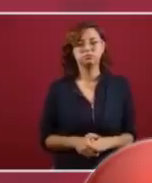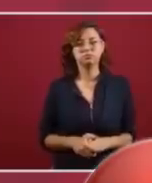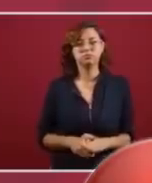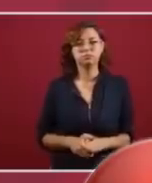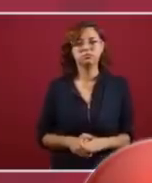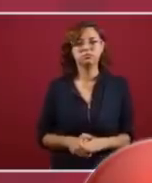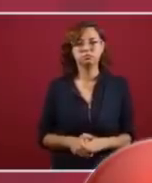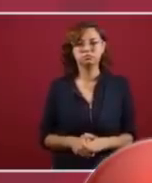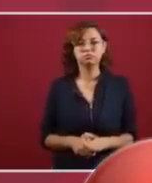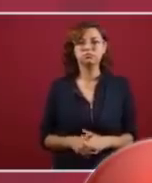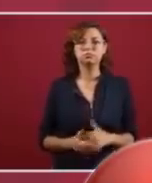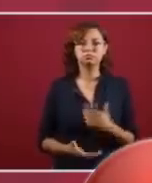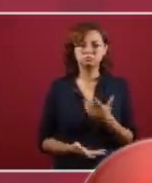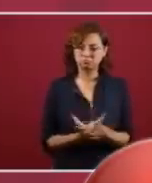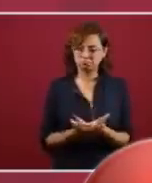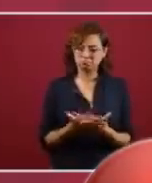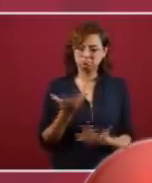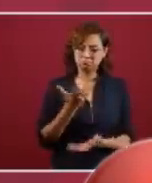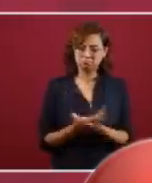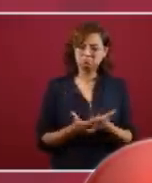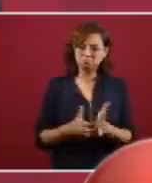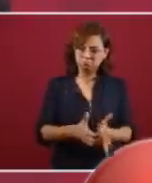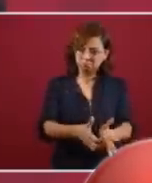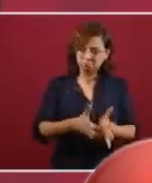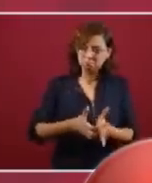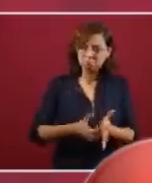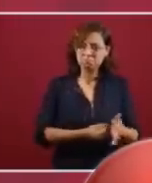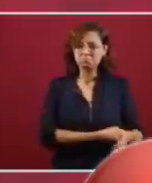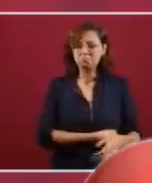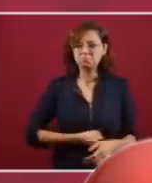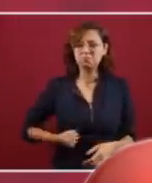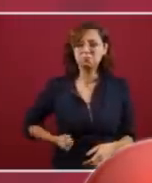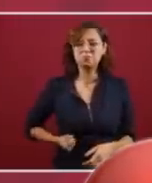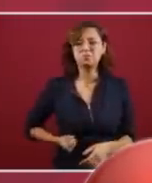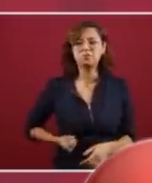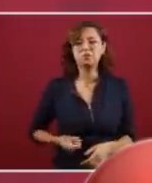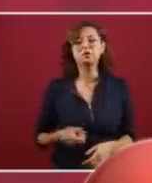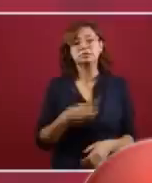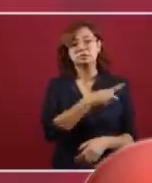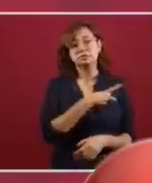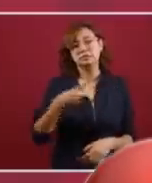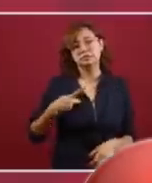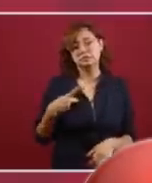a actuar con austeridad. Entonces, todo eso se tiene que revisar.